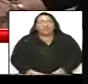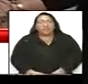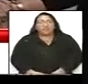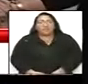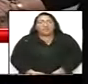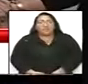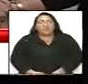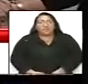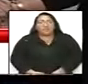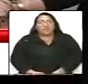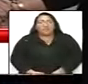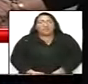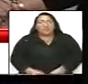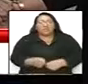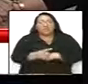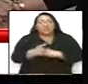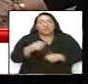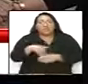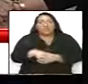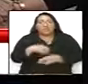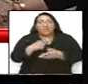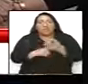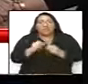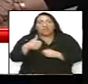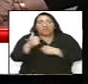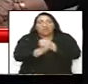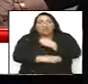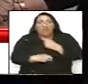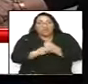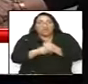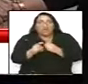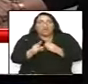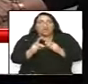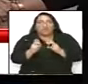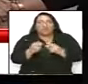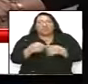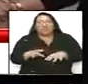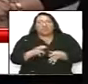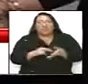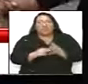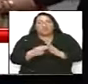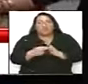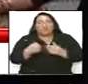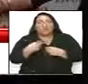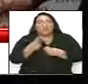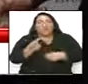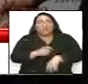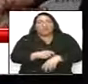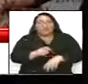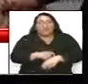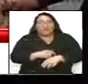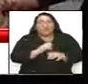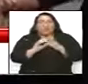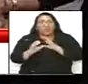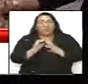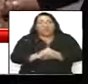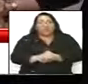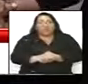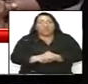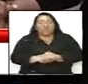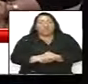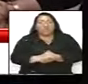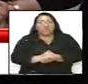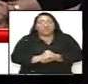distrito electoral que debiera crearse para el extranjero, que es un tema que ya tiene un buen tiempo que se conversa y